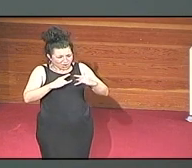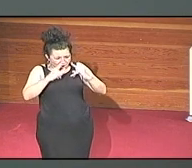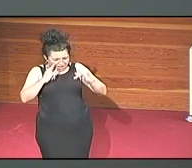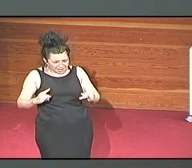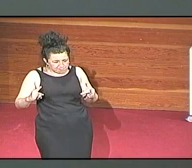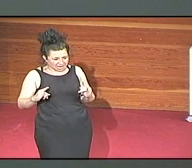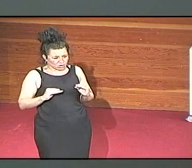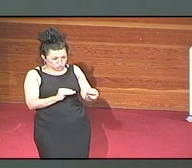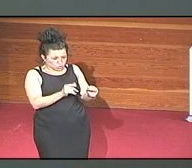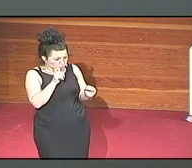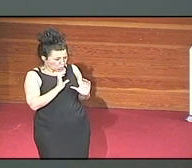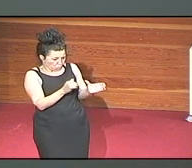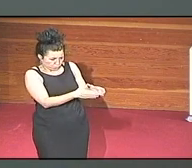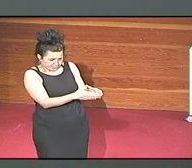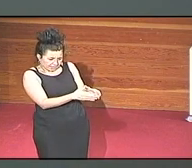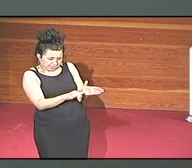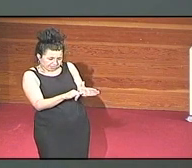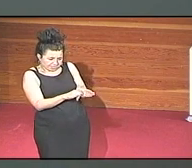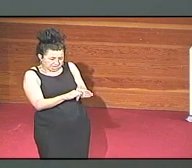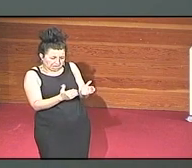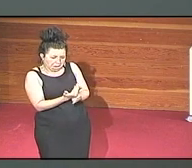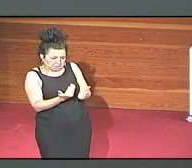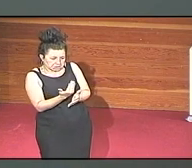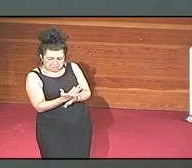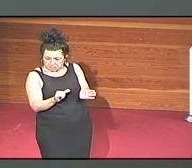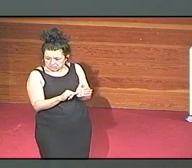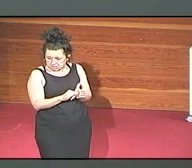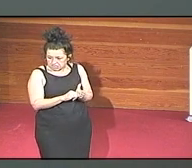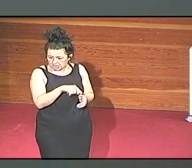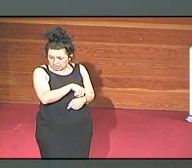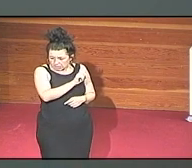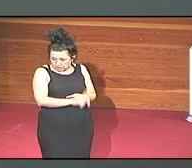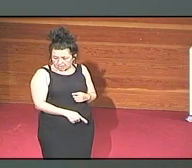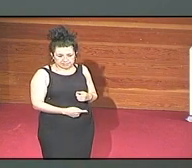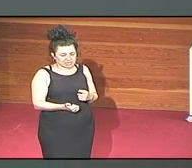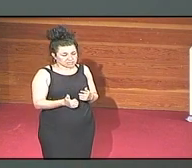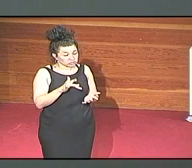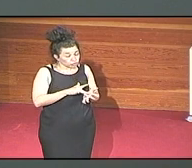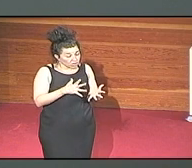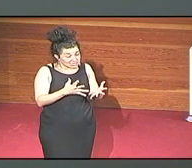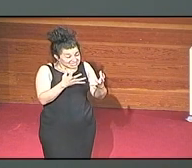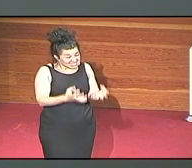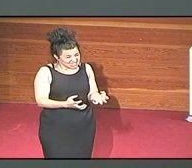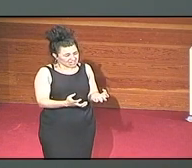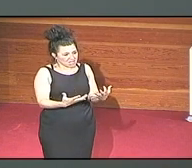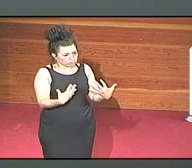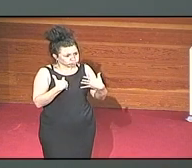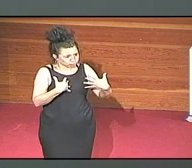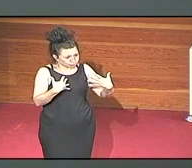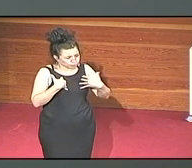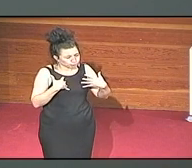varios días varios días con ellos aquí también estaban sufriendo una sequía muy grande y fui a